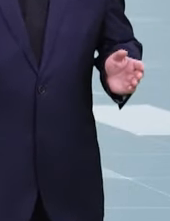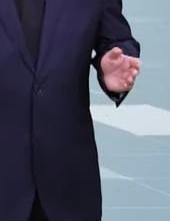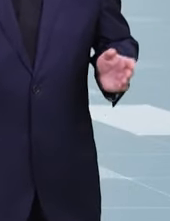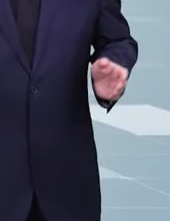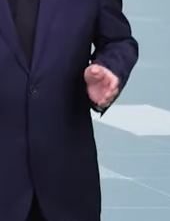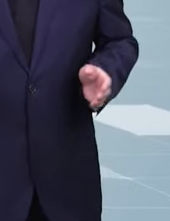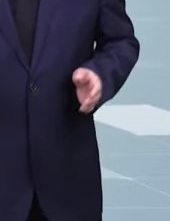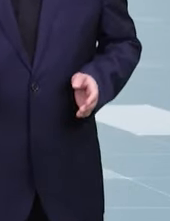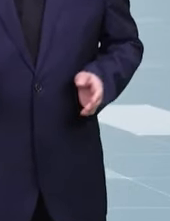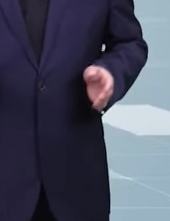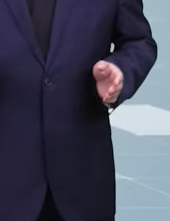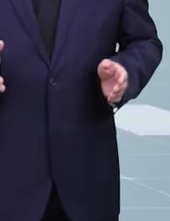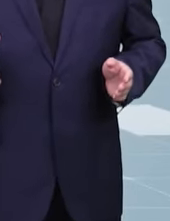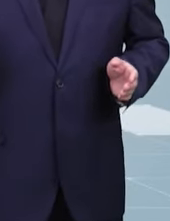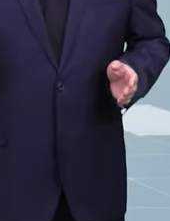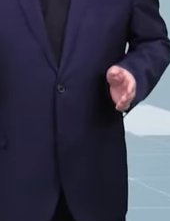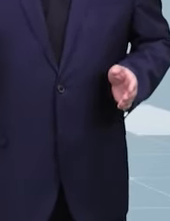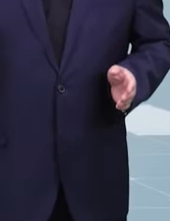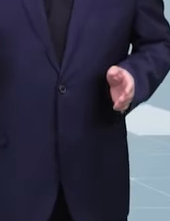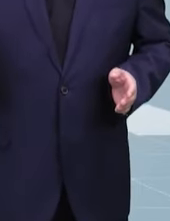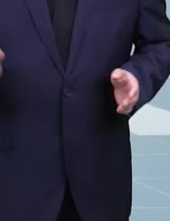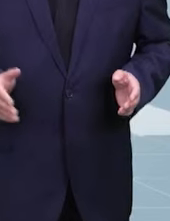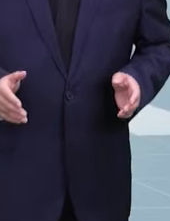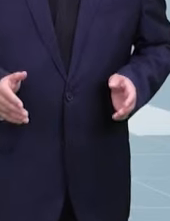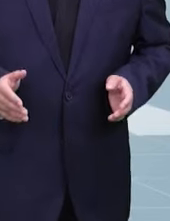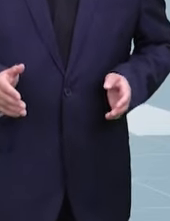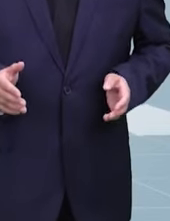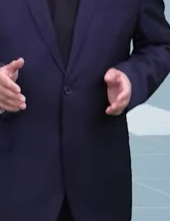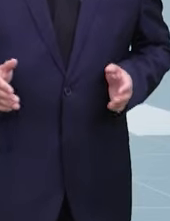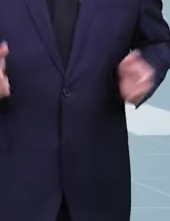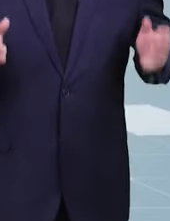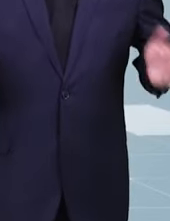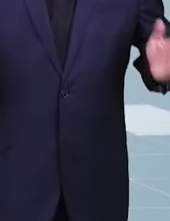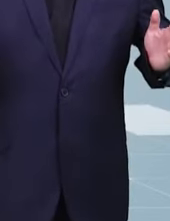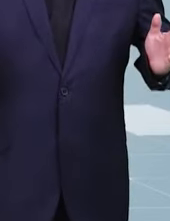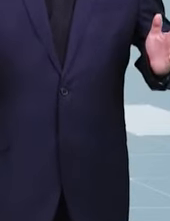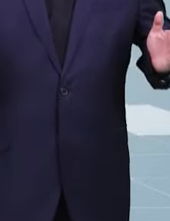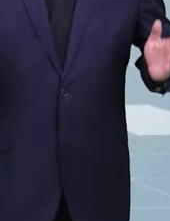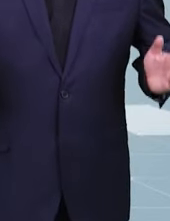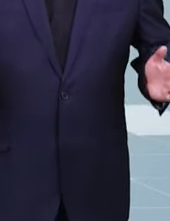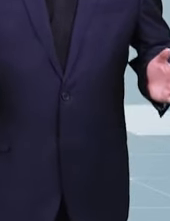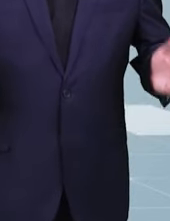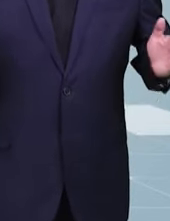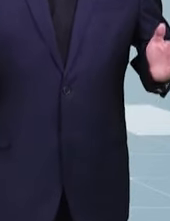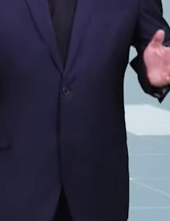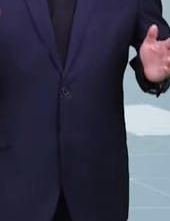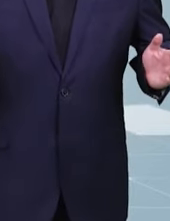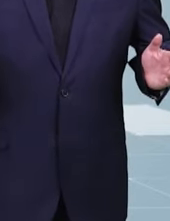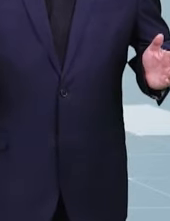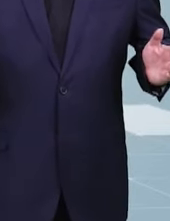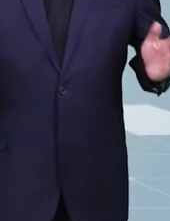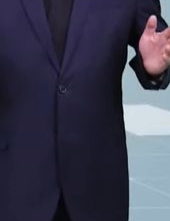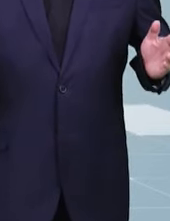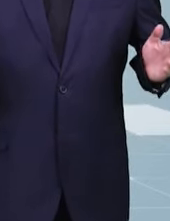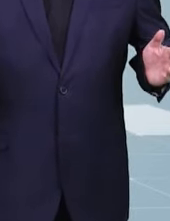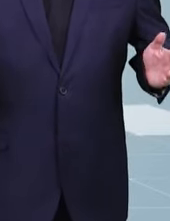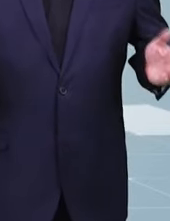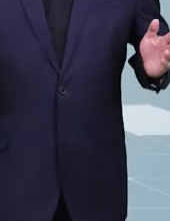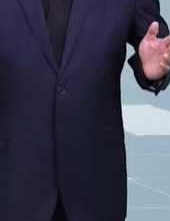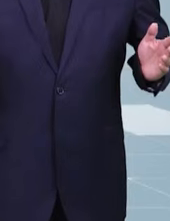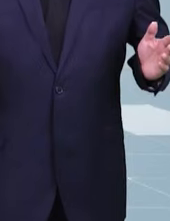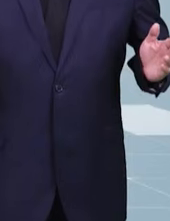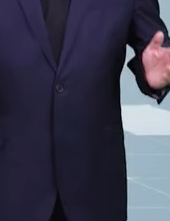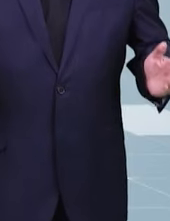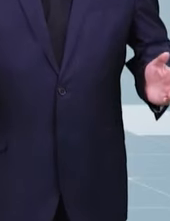Inteligencia artificial debe ser servir al bienestar humano social y ambiental tenemos cl